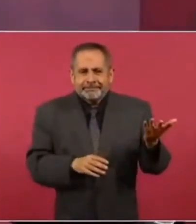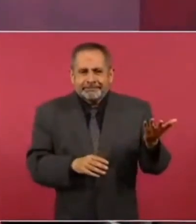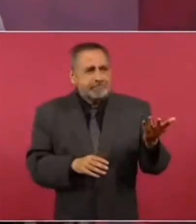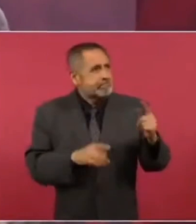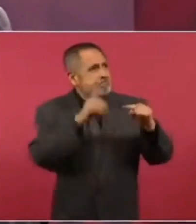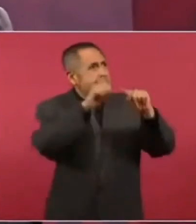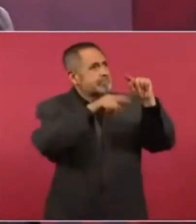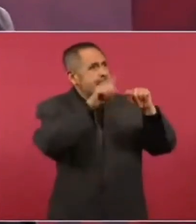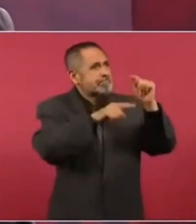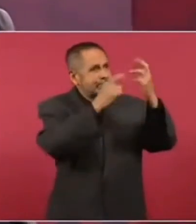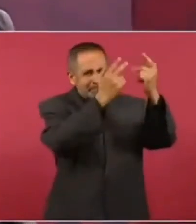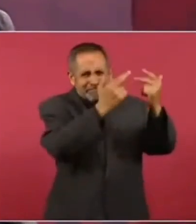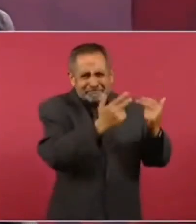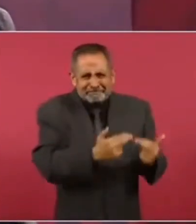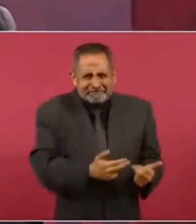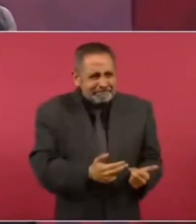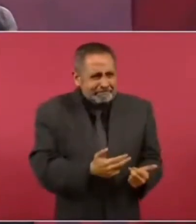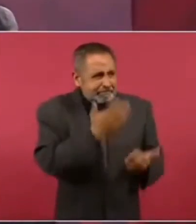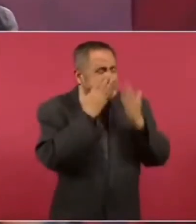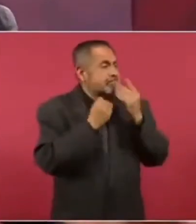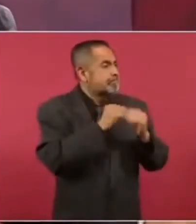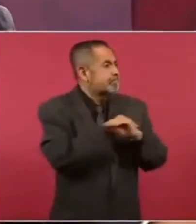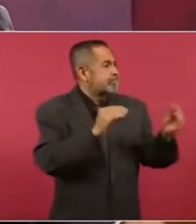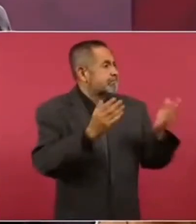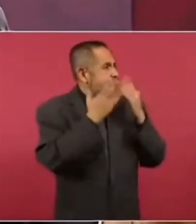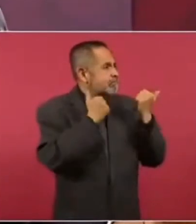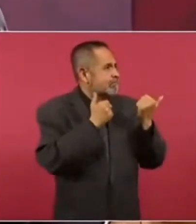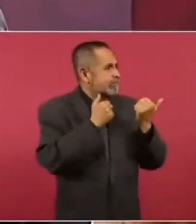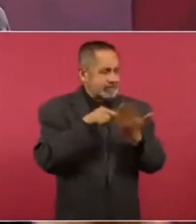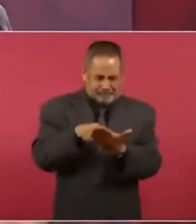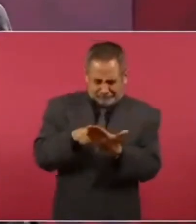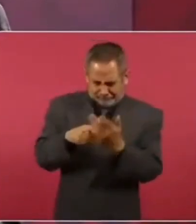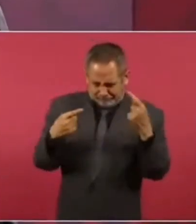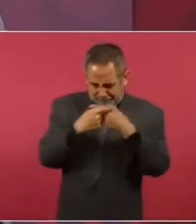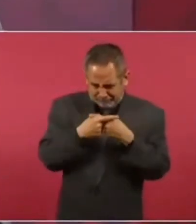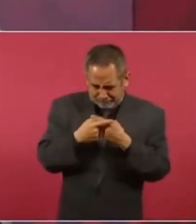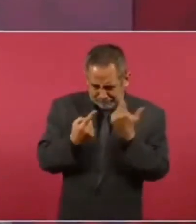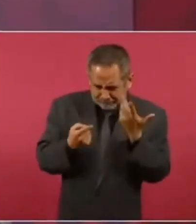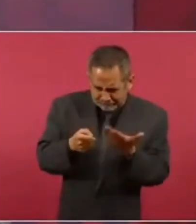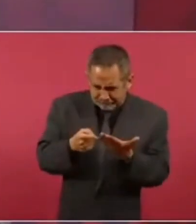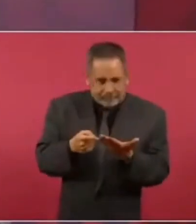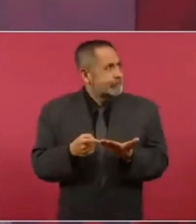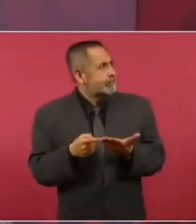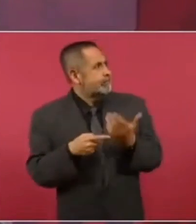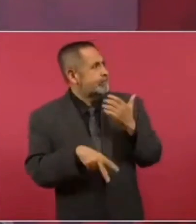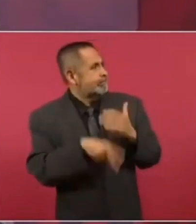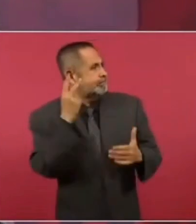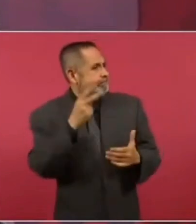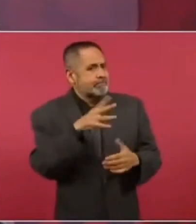acabaron el cerro y acabaron con el poblado.